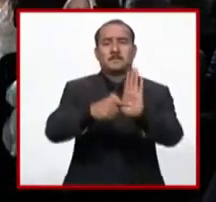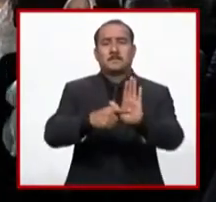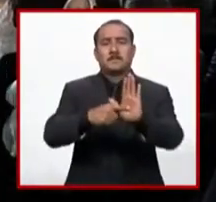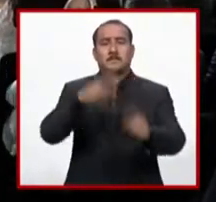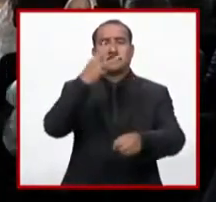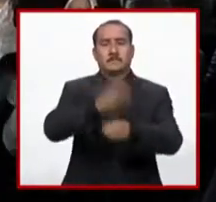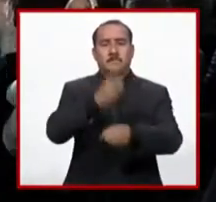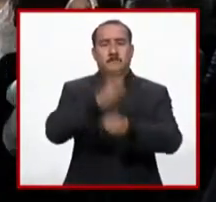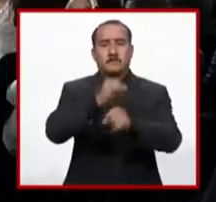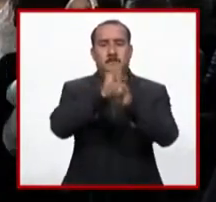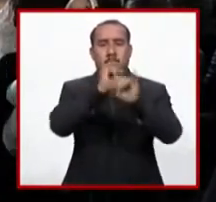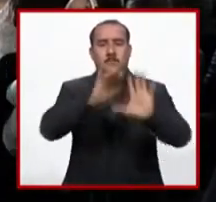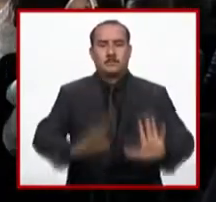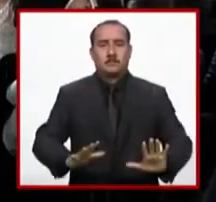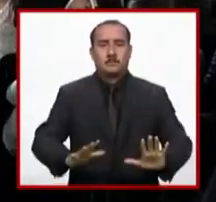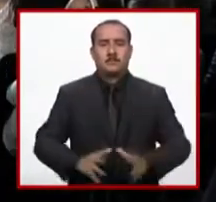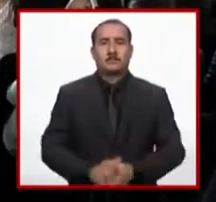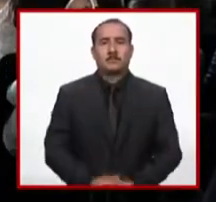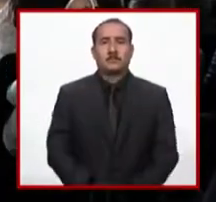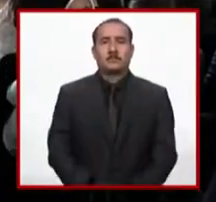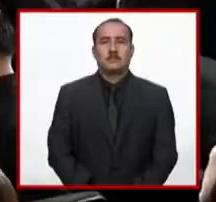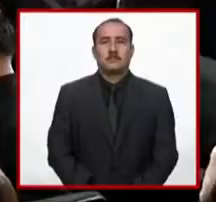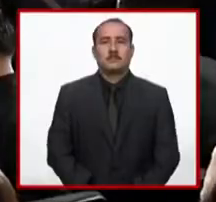informe de gobierno.